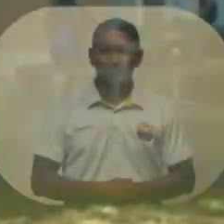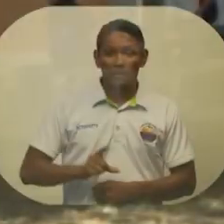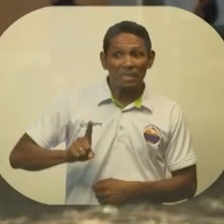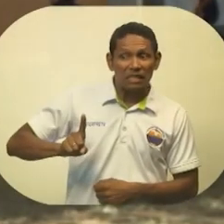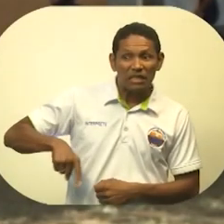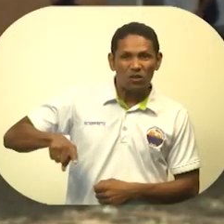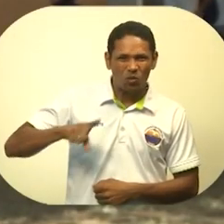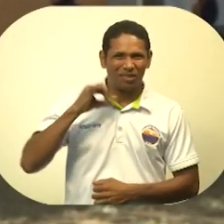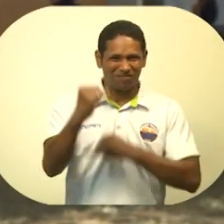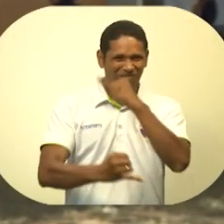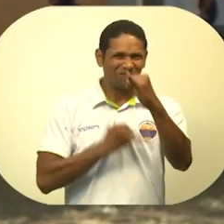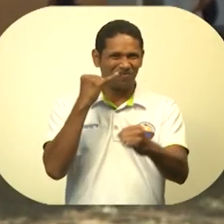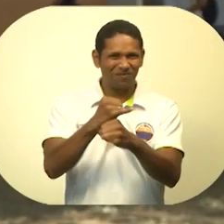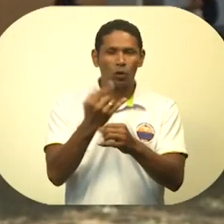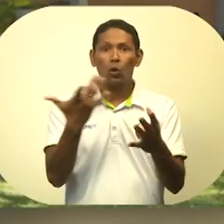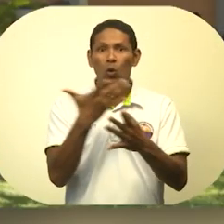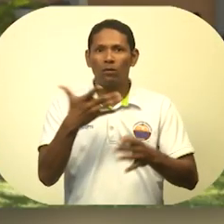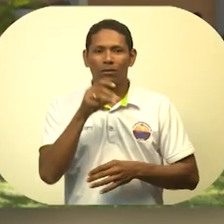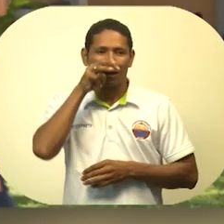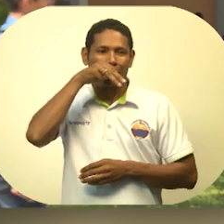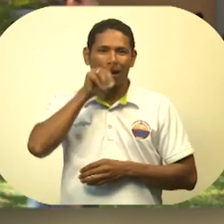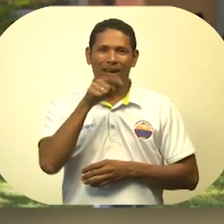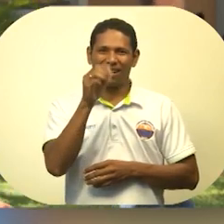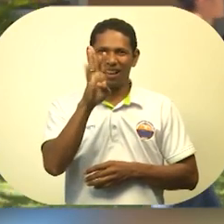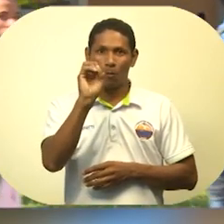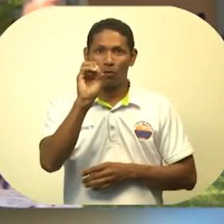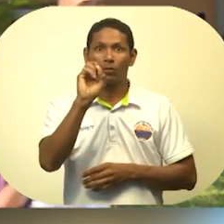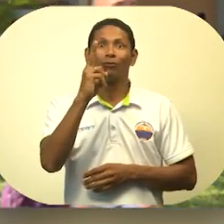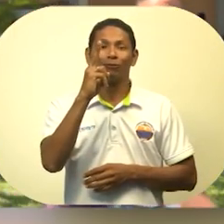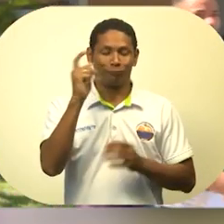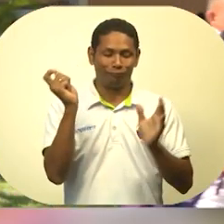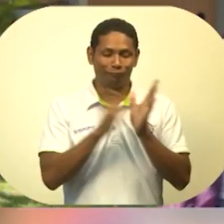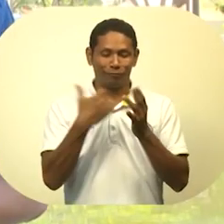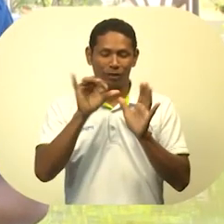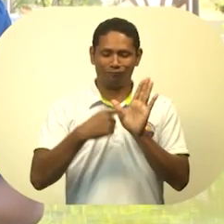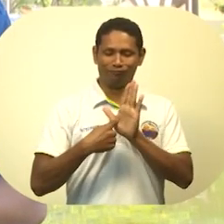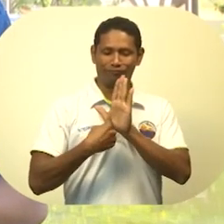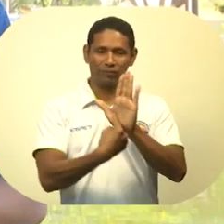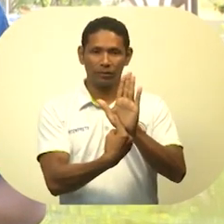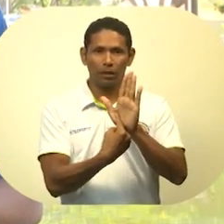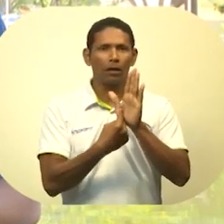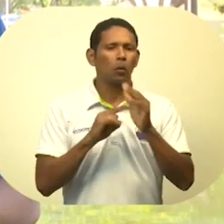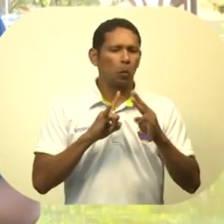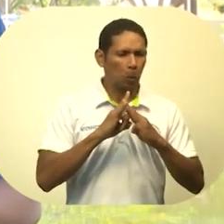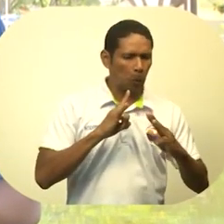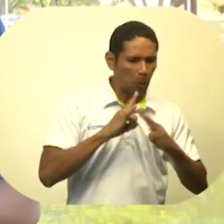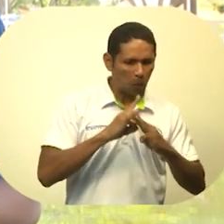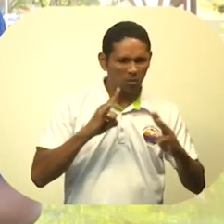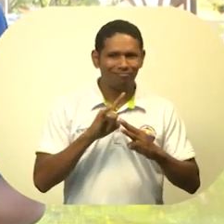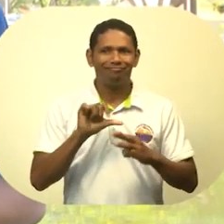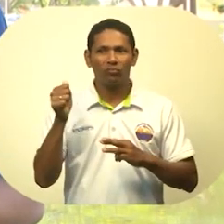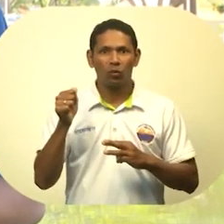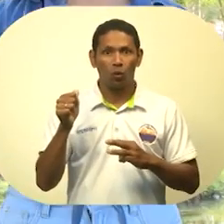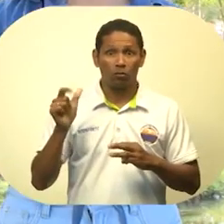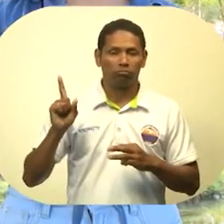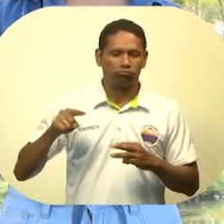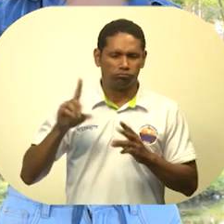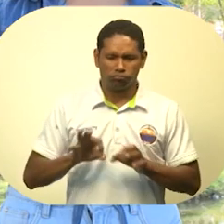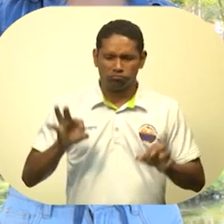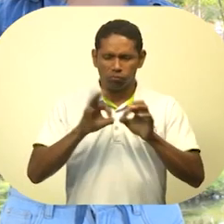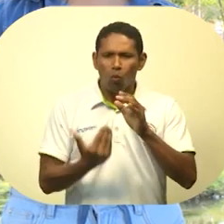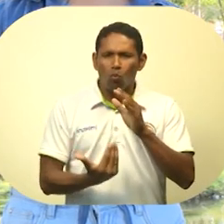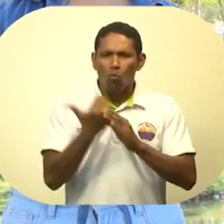La Escuela Internacional del Realismo Mágico desarrolló con gran éxito su segunda versión. A través de la Universidad del Magdalena y Outliers School,